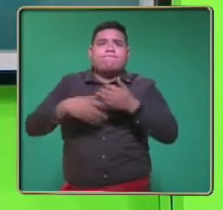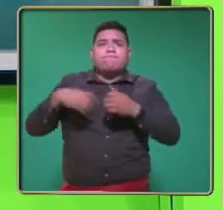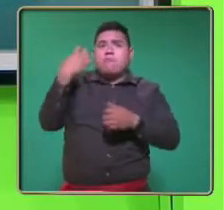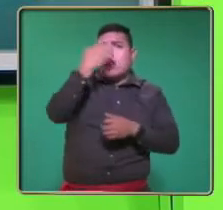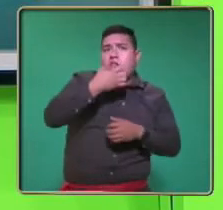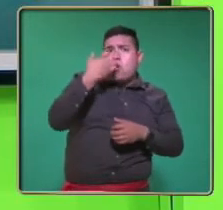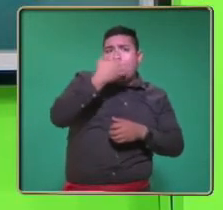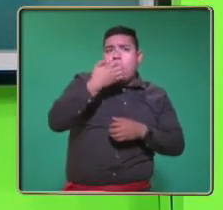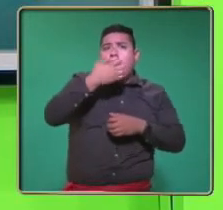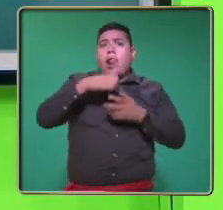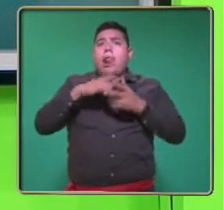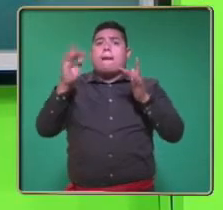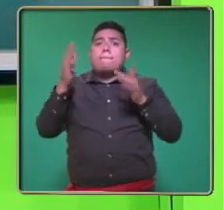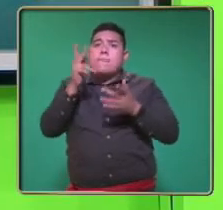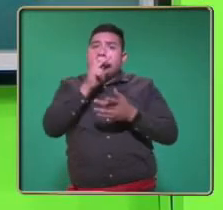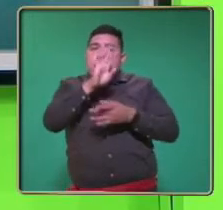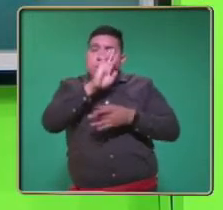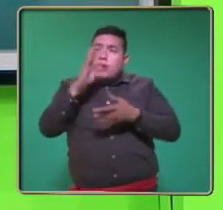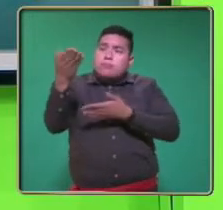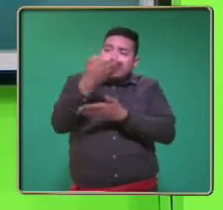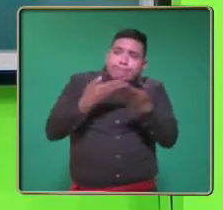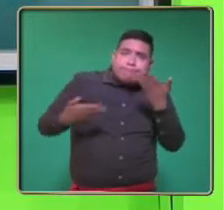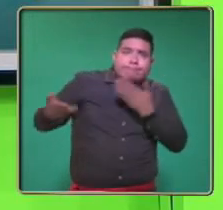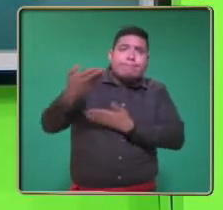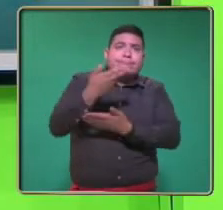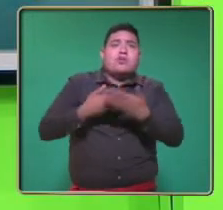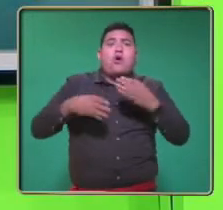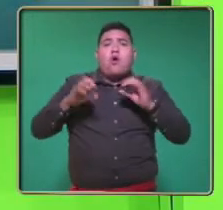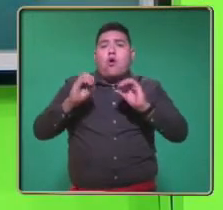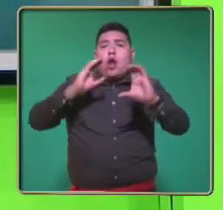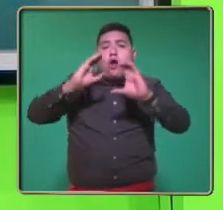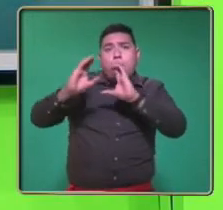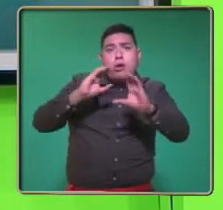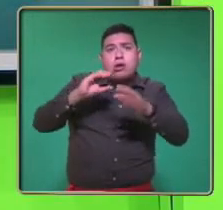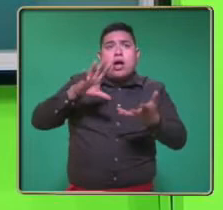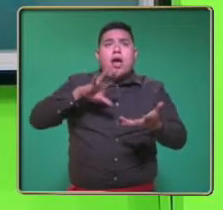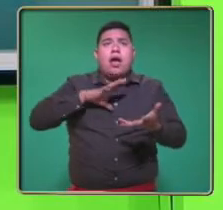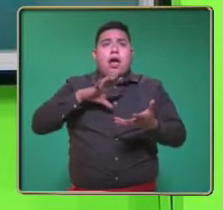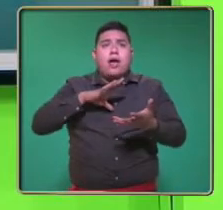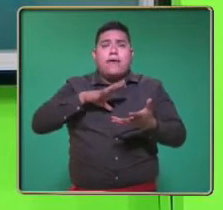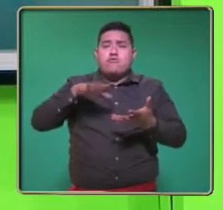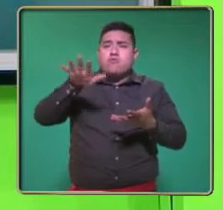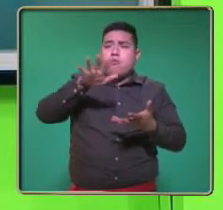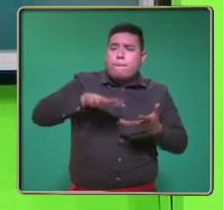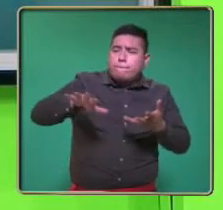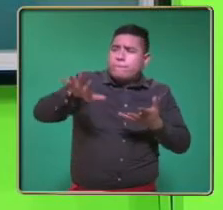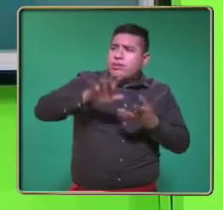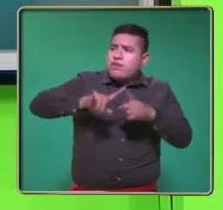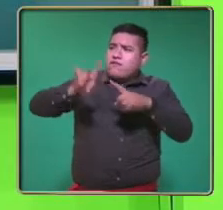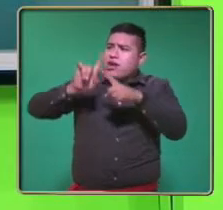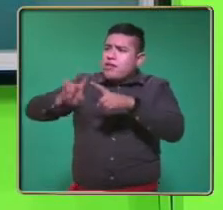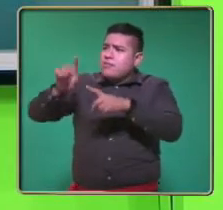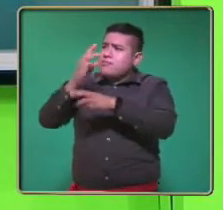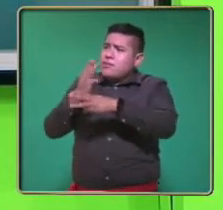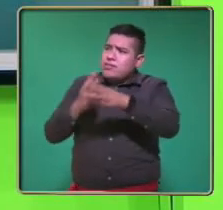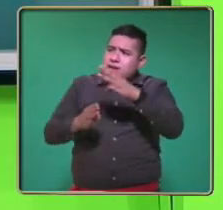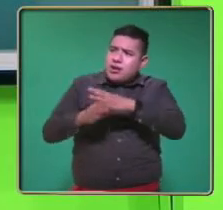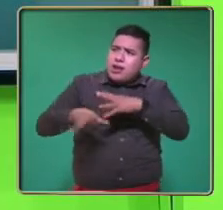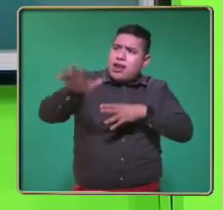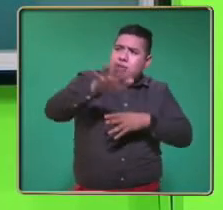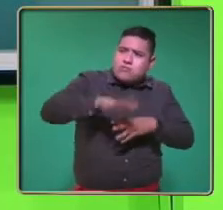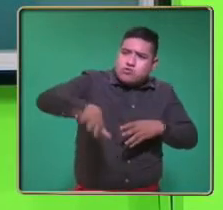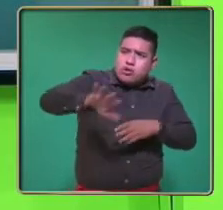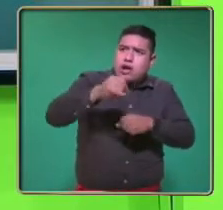escuela, con las redes de padre o con la comunicación que tienes, vayas explorando distintos materiales y